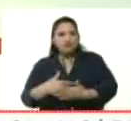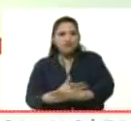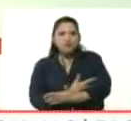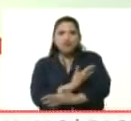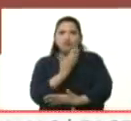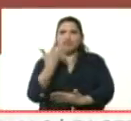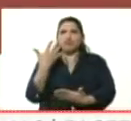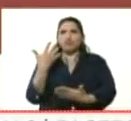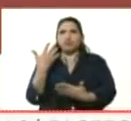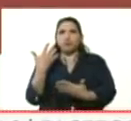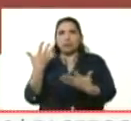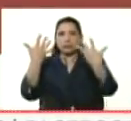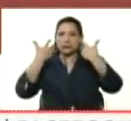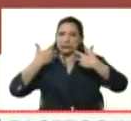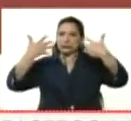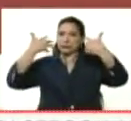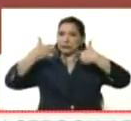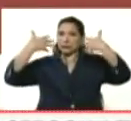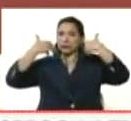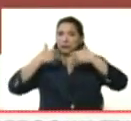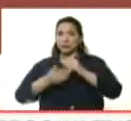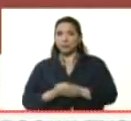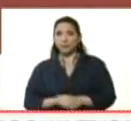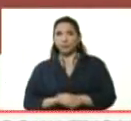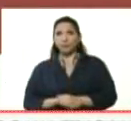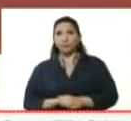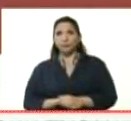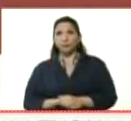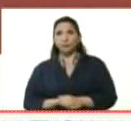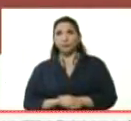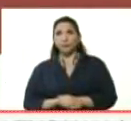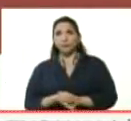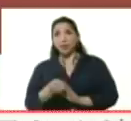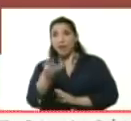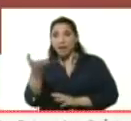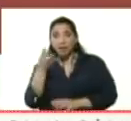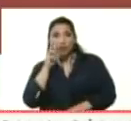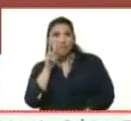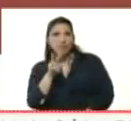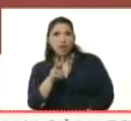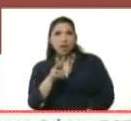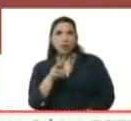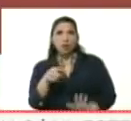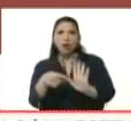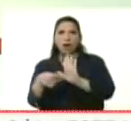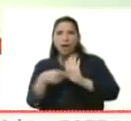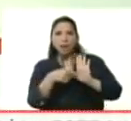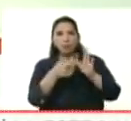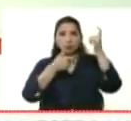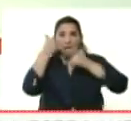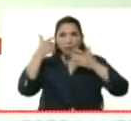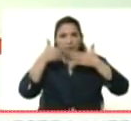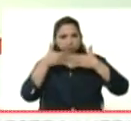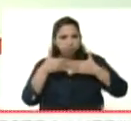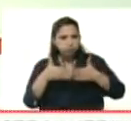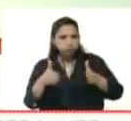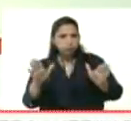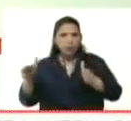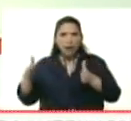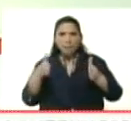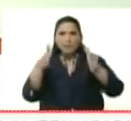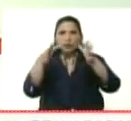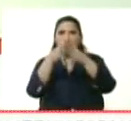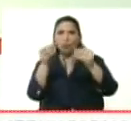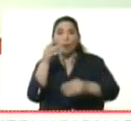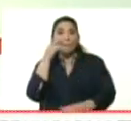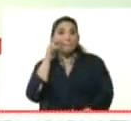la marcha. Ellos no. Ellos vieron el ejemplo y Chávez nos abrió el camino a todos. Por eso cuando